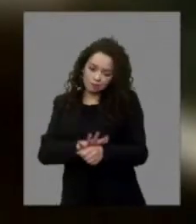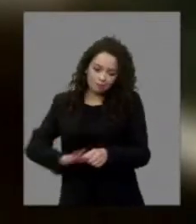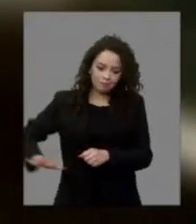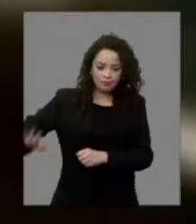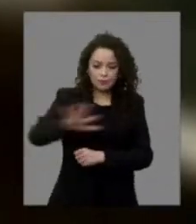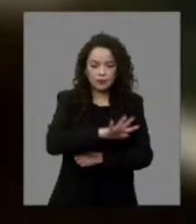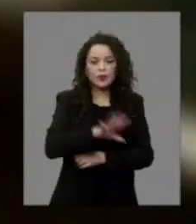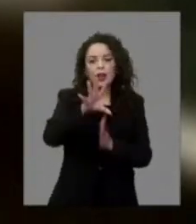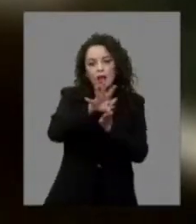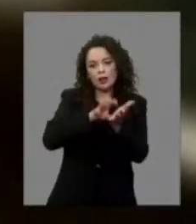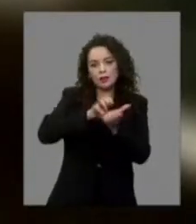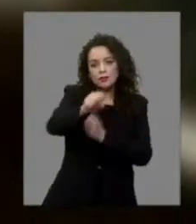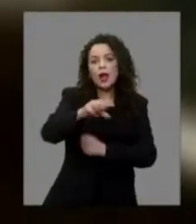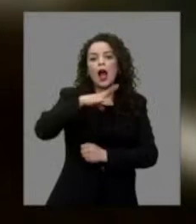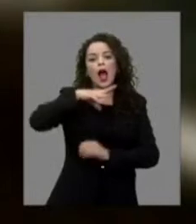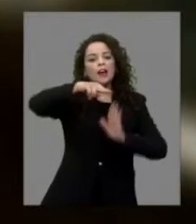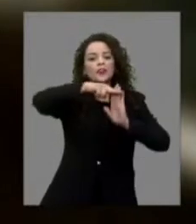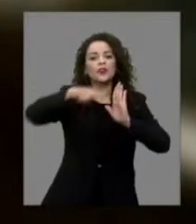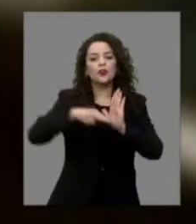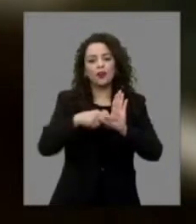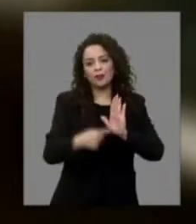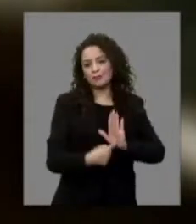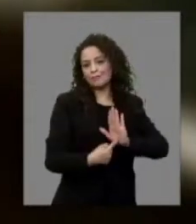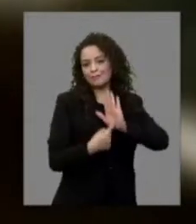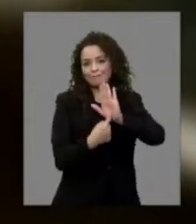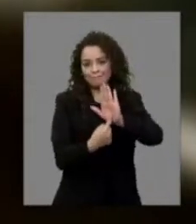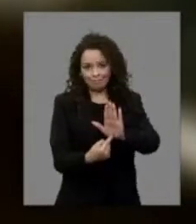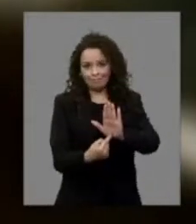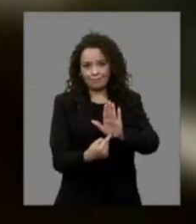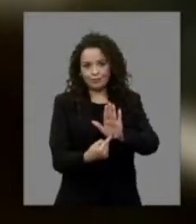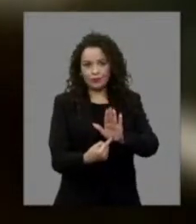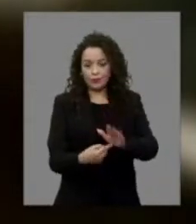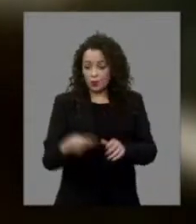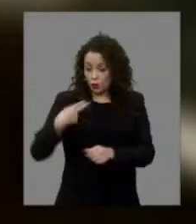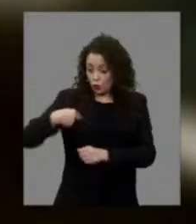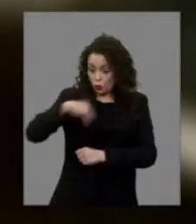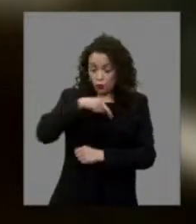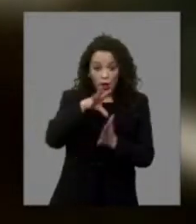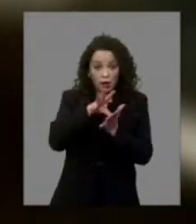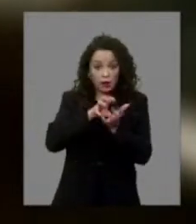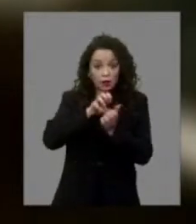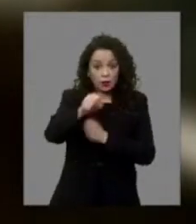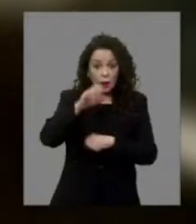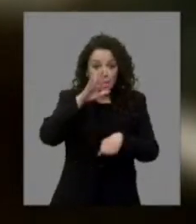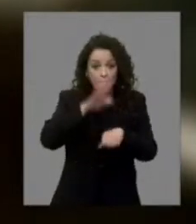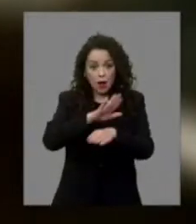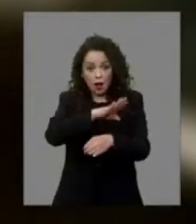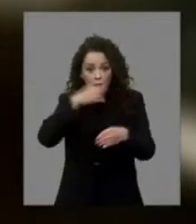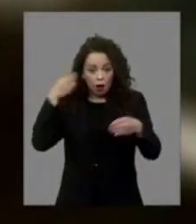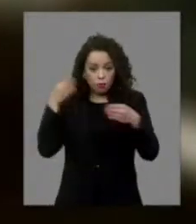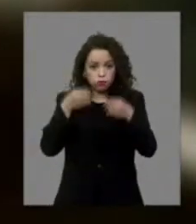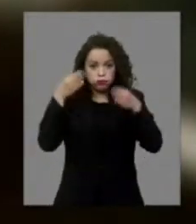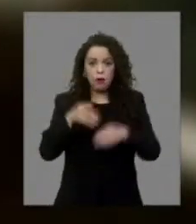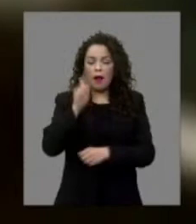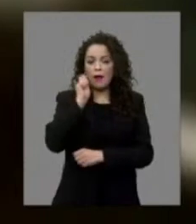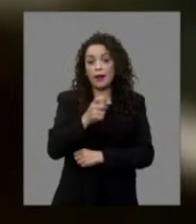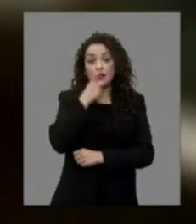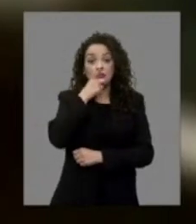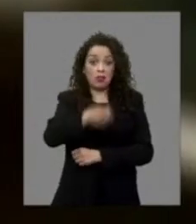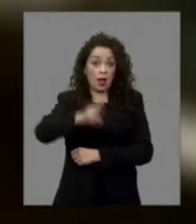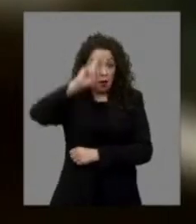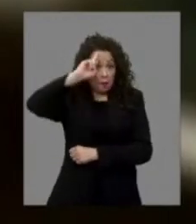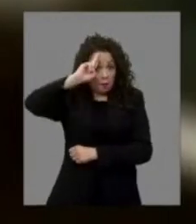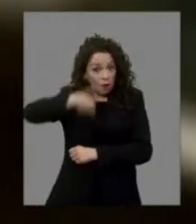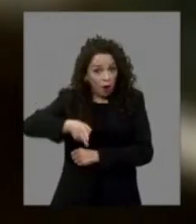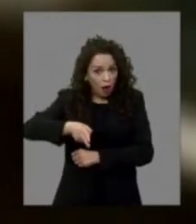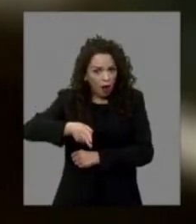normas constitucionales. Y cuando una constitución como la nuestra, en algún caso concreto, establece una restricción,